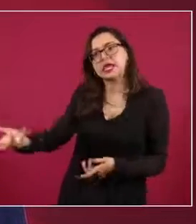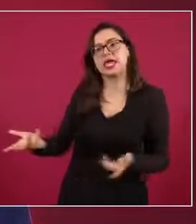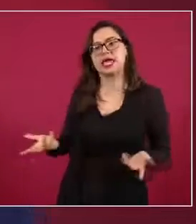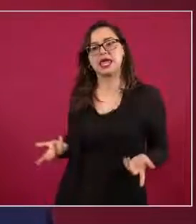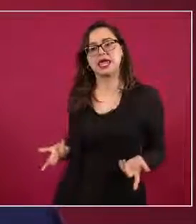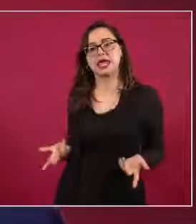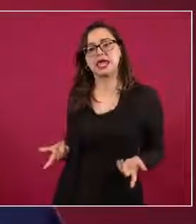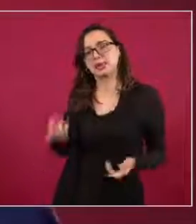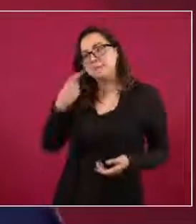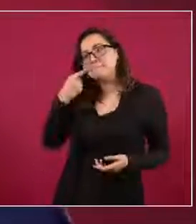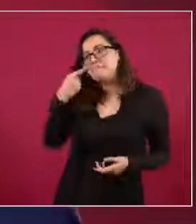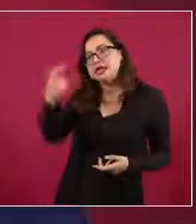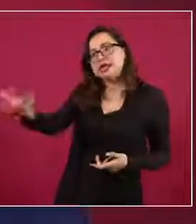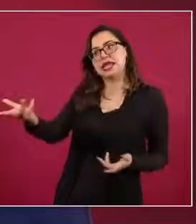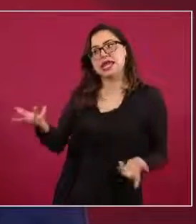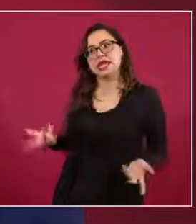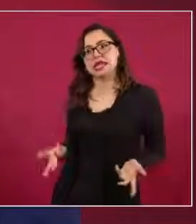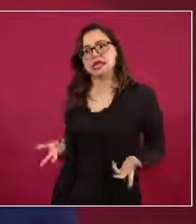miren el